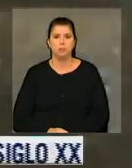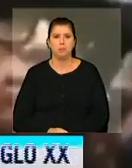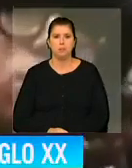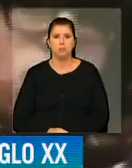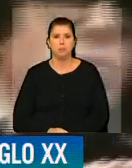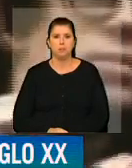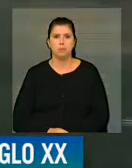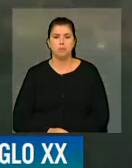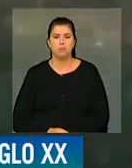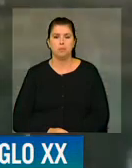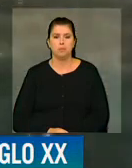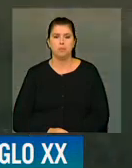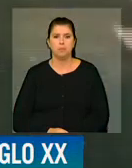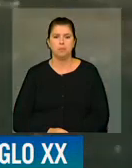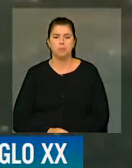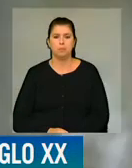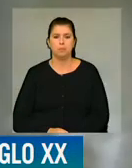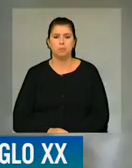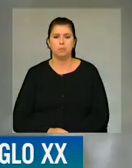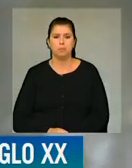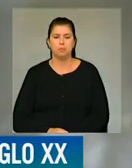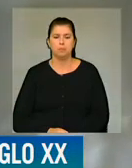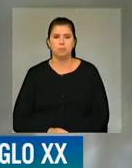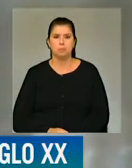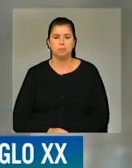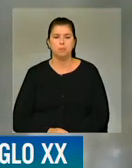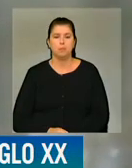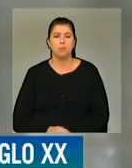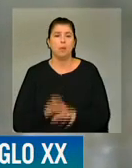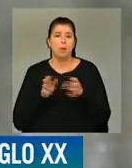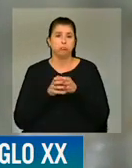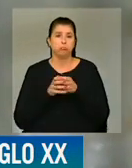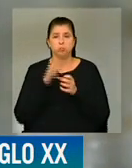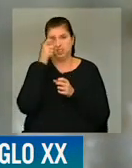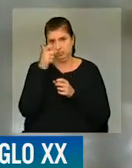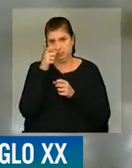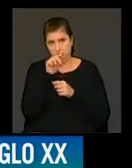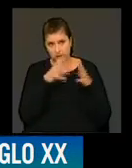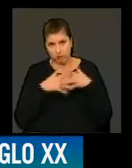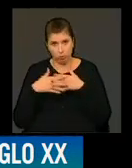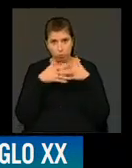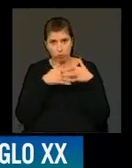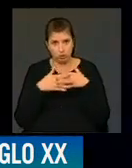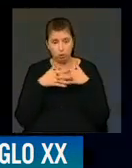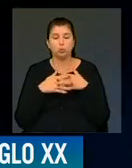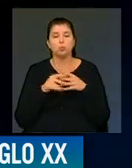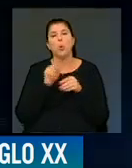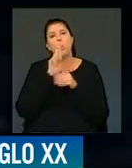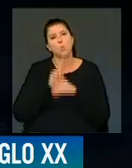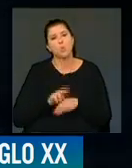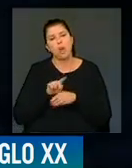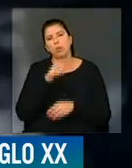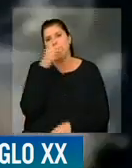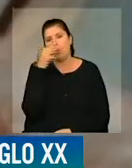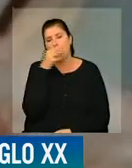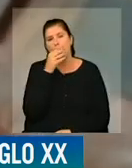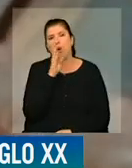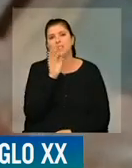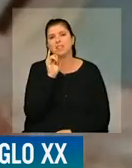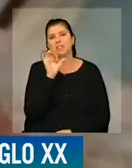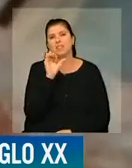Y esto. Un puñado de científicos, sobre todo en Estados Unidos, estaba utilizando las drogas psicodélicas para ayudar a alcohólicos a